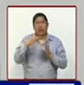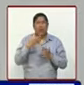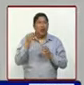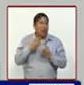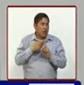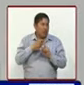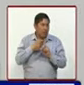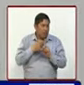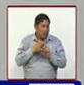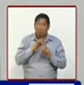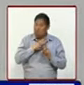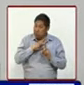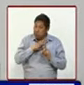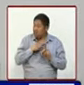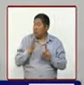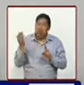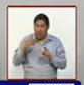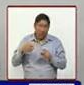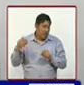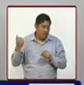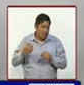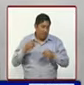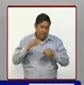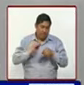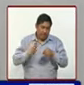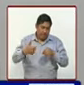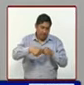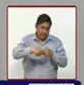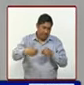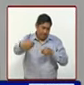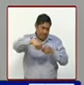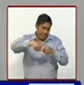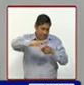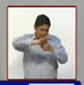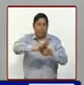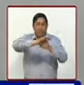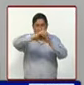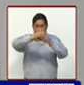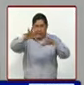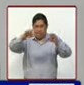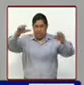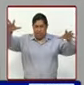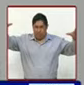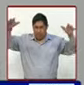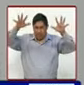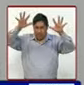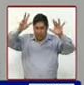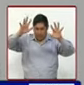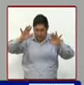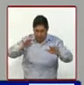temperaturas favorables dentro de las nubes que han estado entre los menos 10 y menos 15 grados.